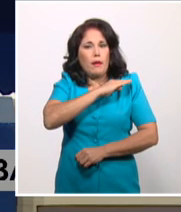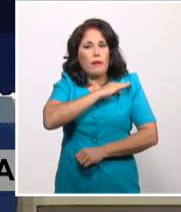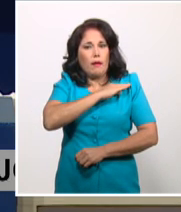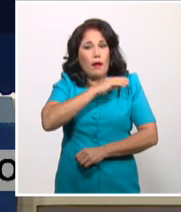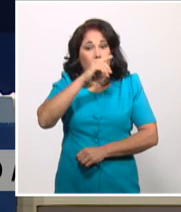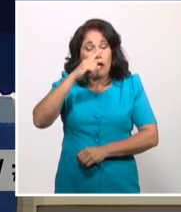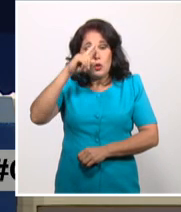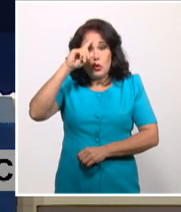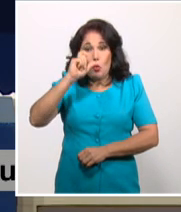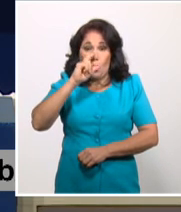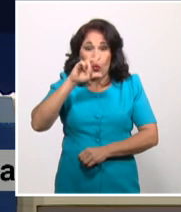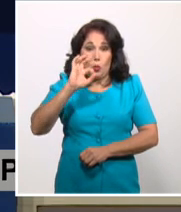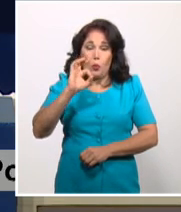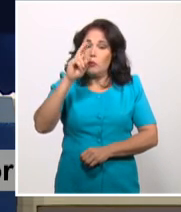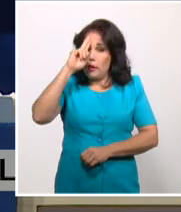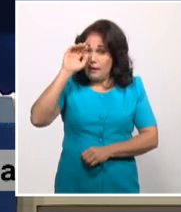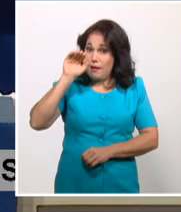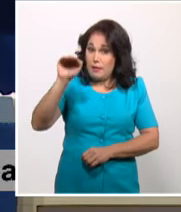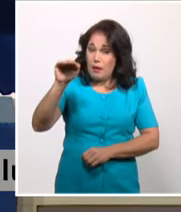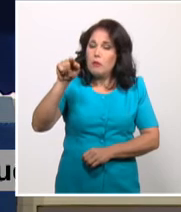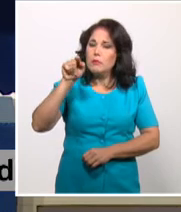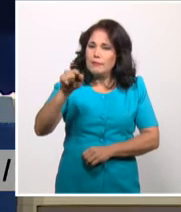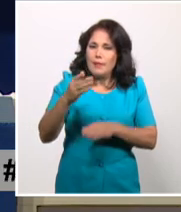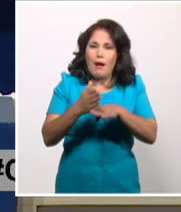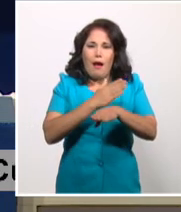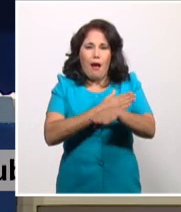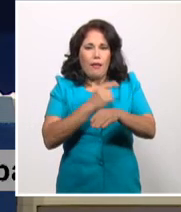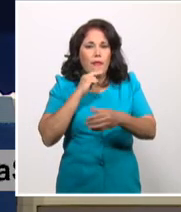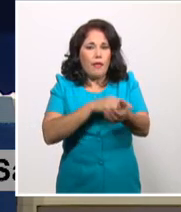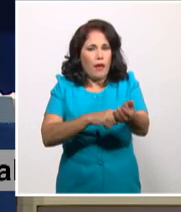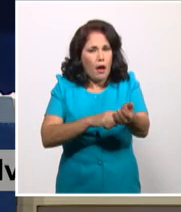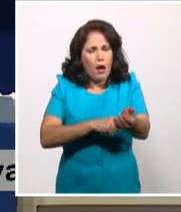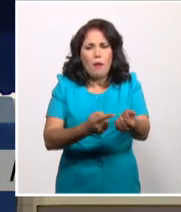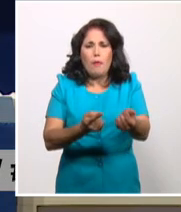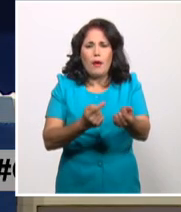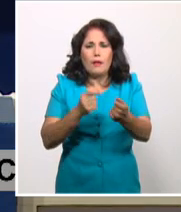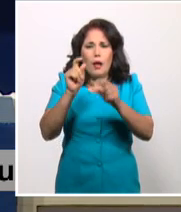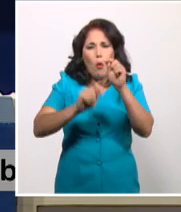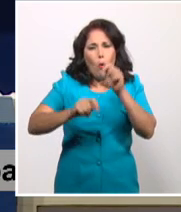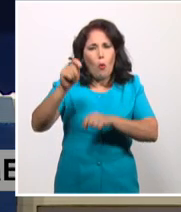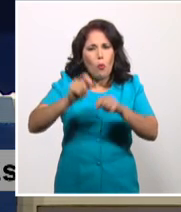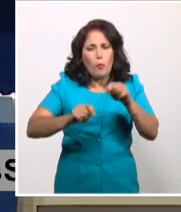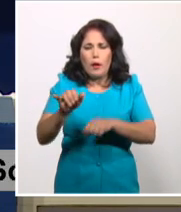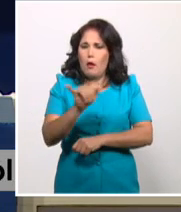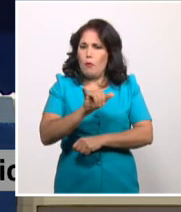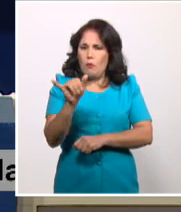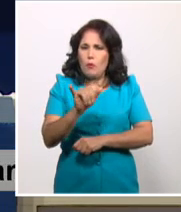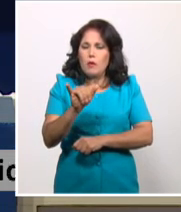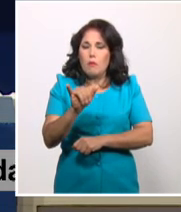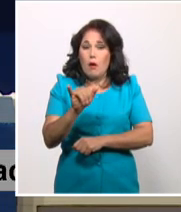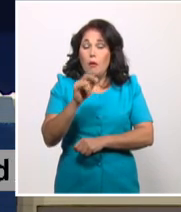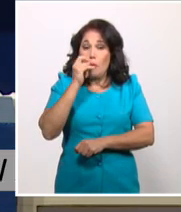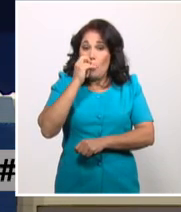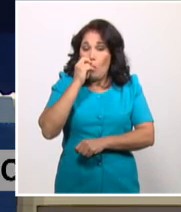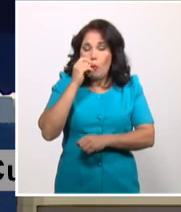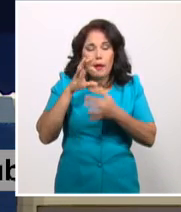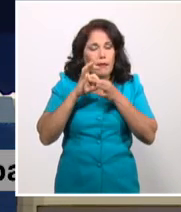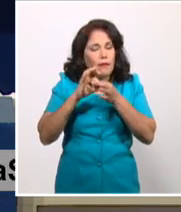Soto, ingresado, con antecedentes de diabetes mellitus, operado de una neoplasia, que está